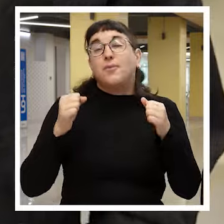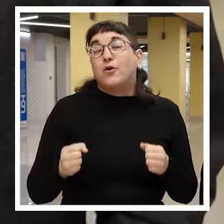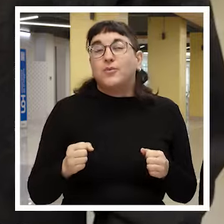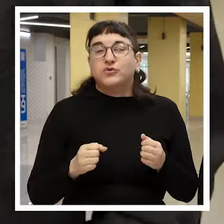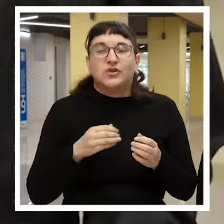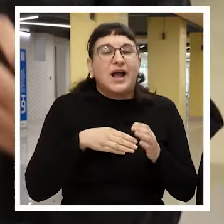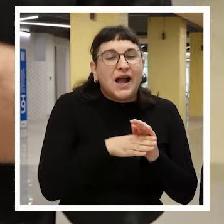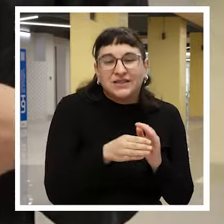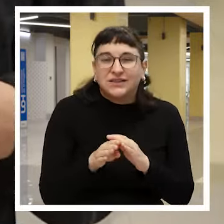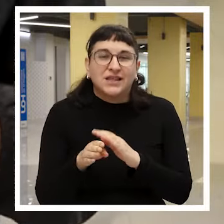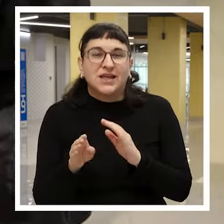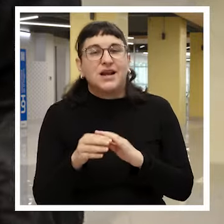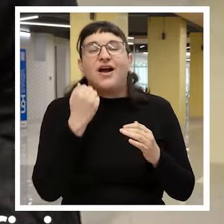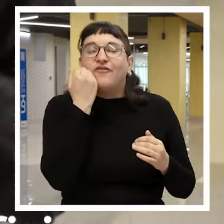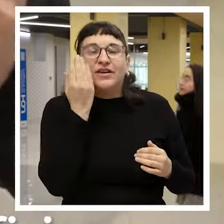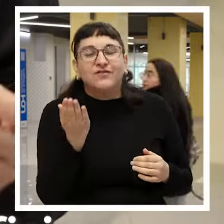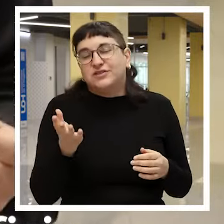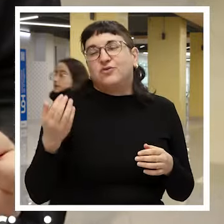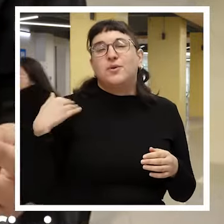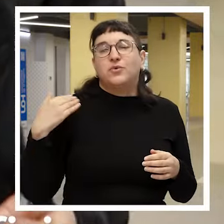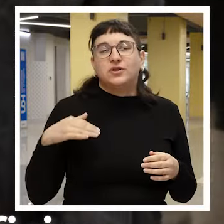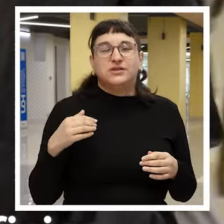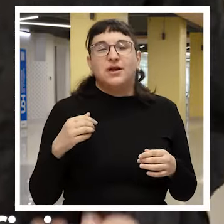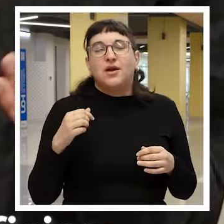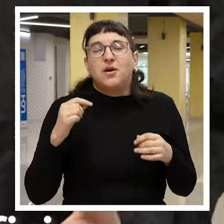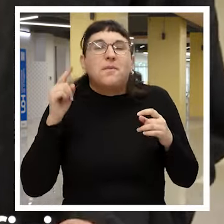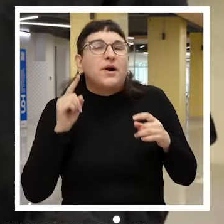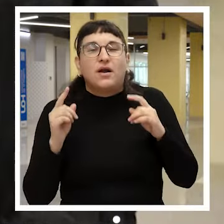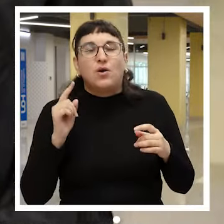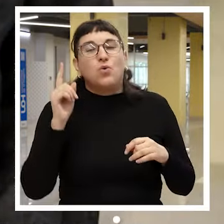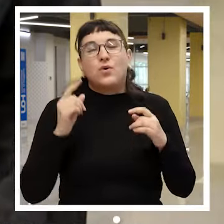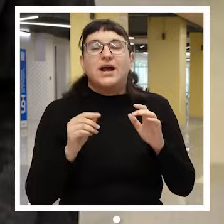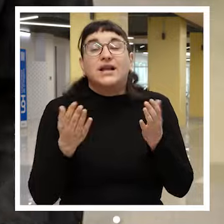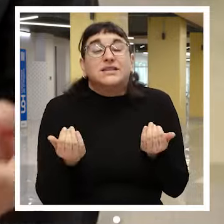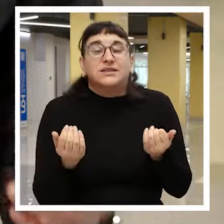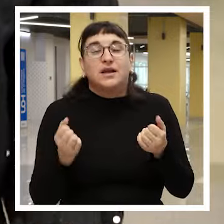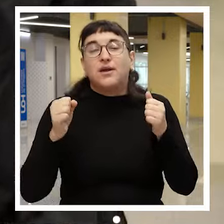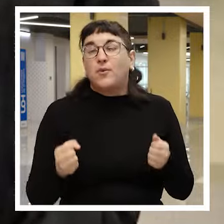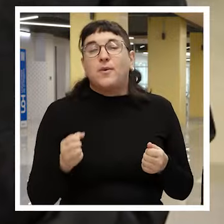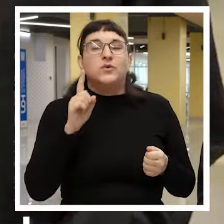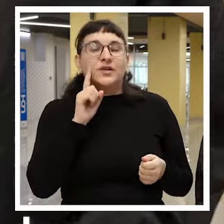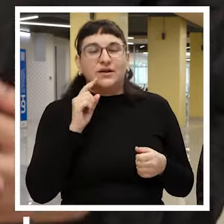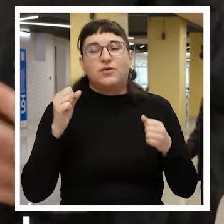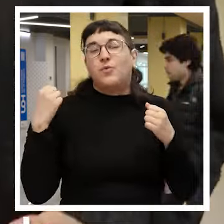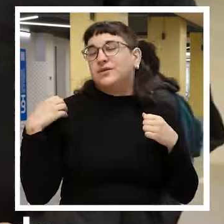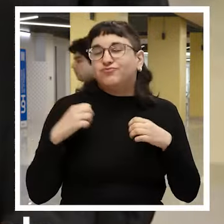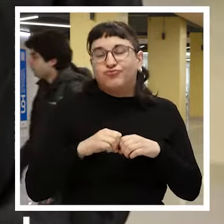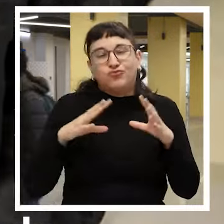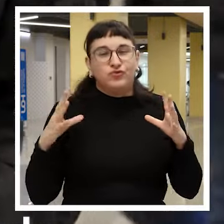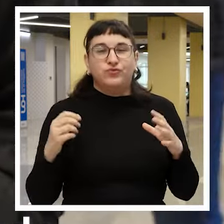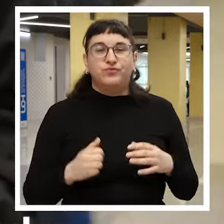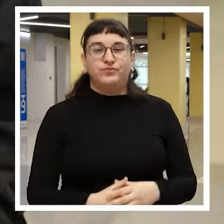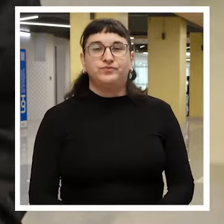porque pues podemos acceder a ciertos beneficios y eso es muy importante. Por cualquier carencia que podamos tener, esto nos puede